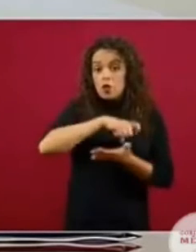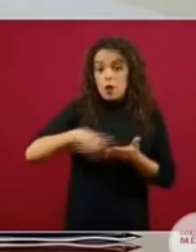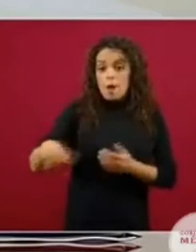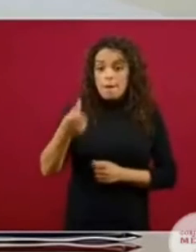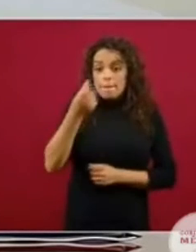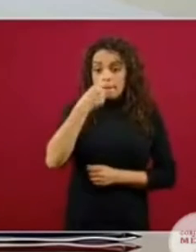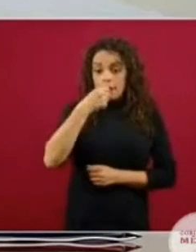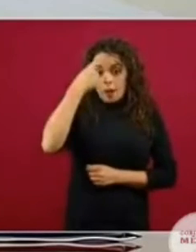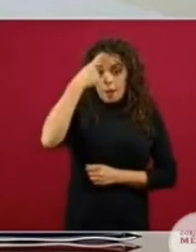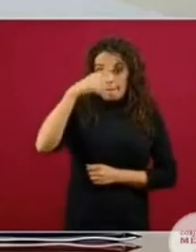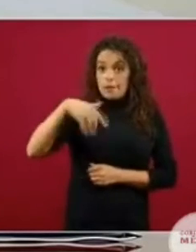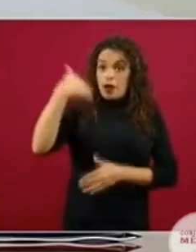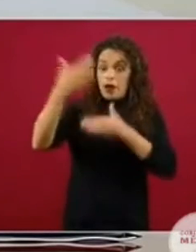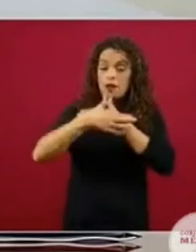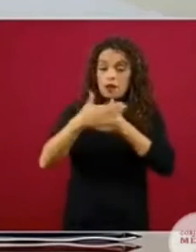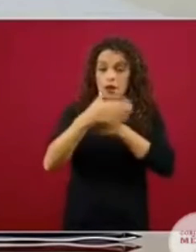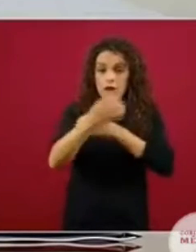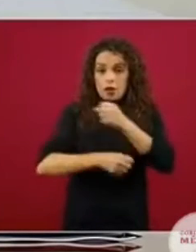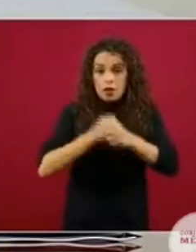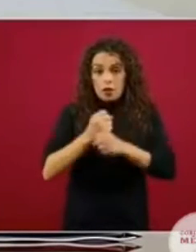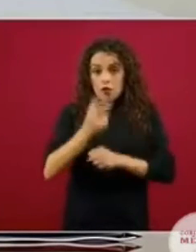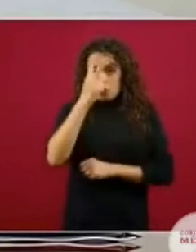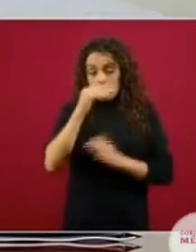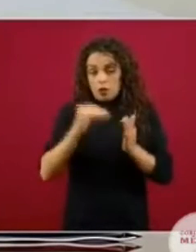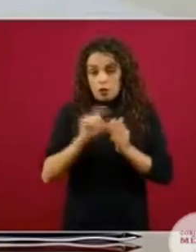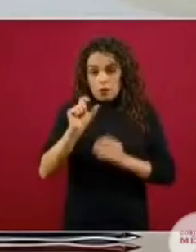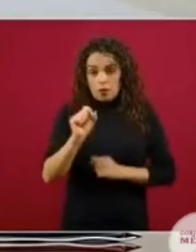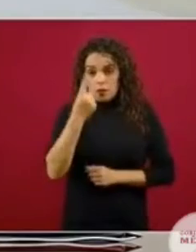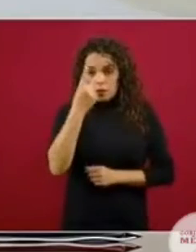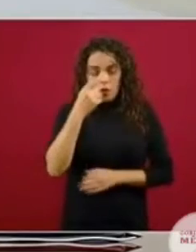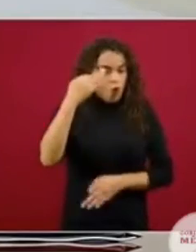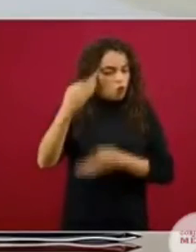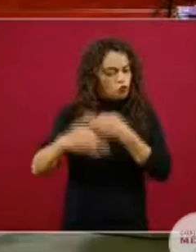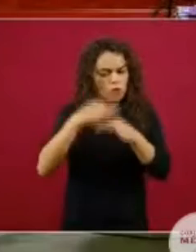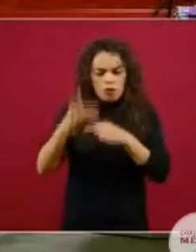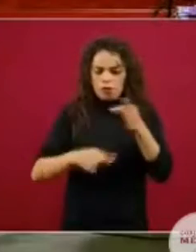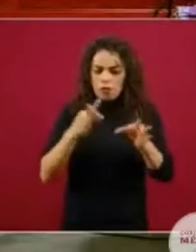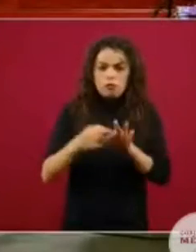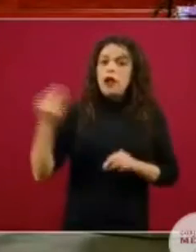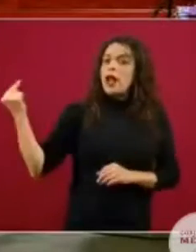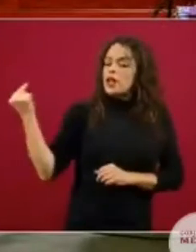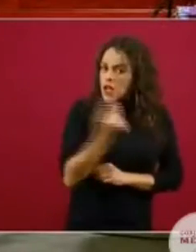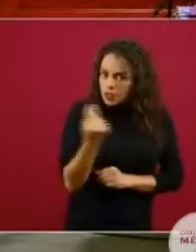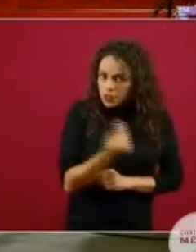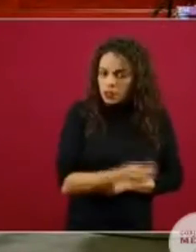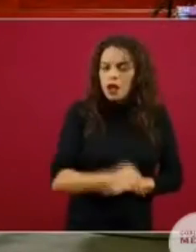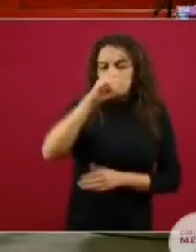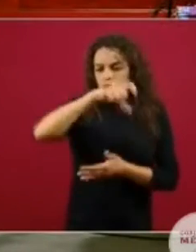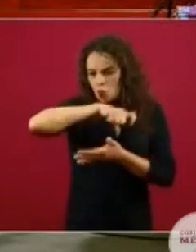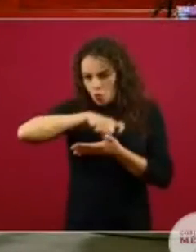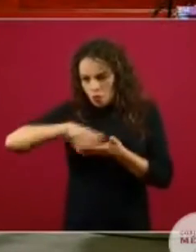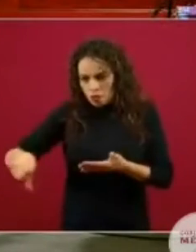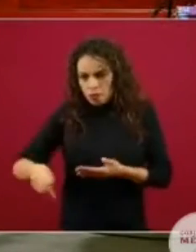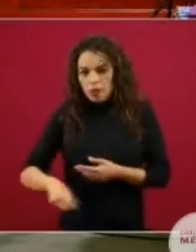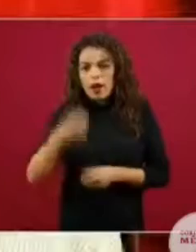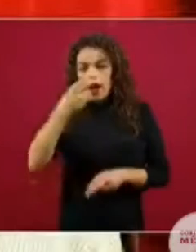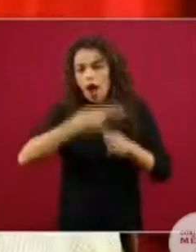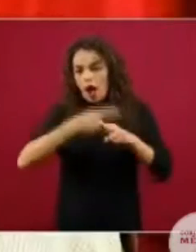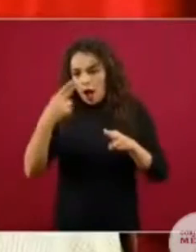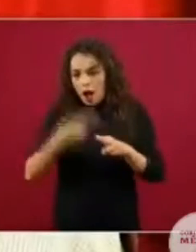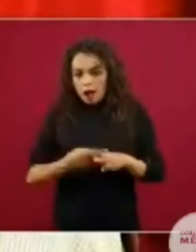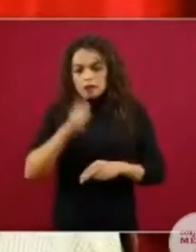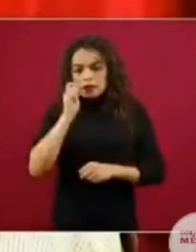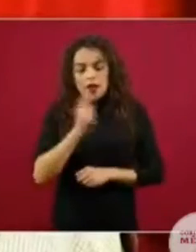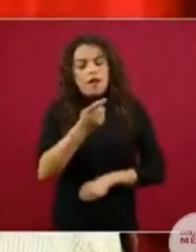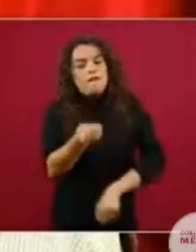2021 todos los que se requieran y si eso incluye hasta vacunas y